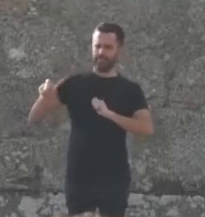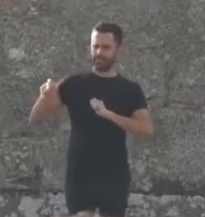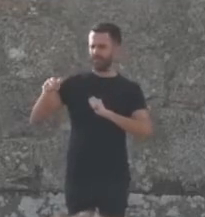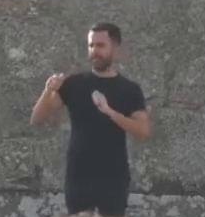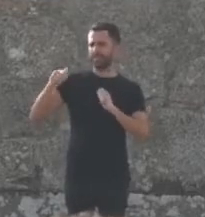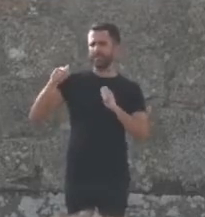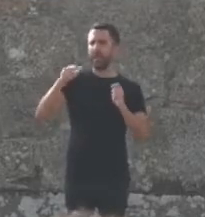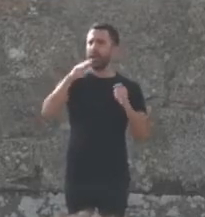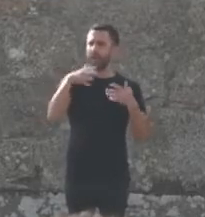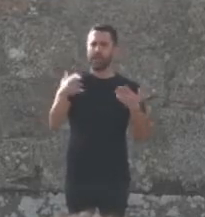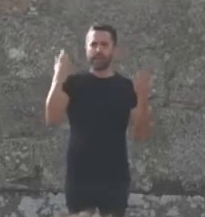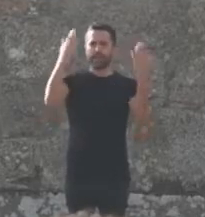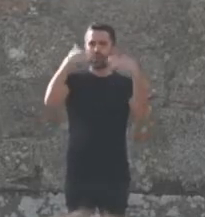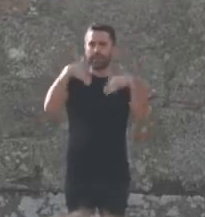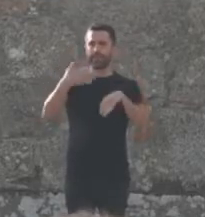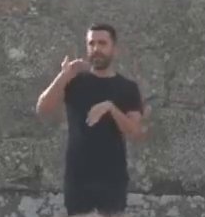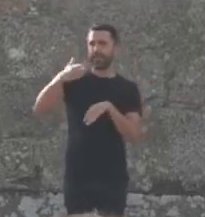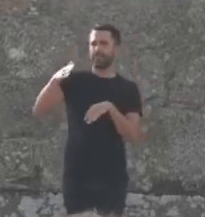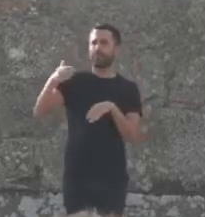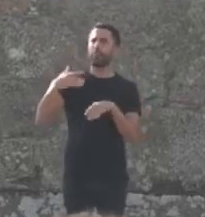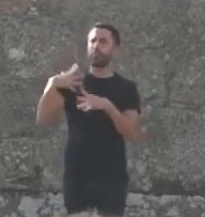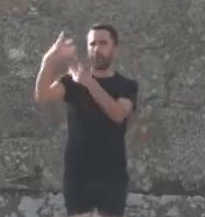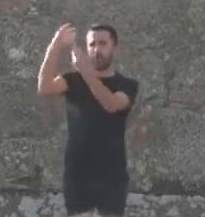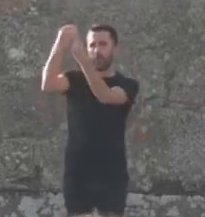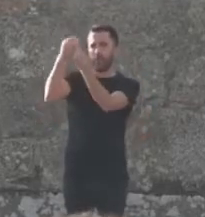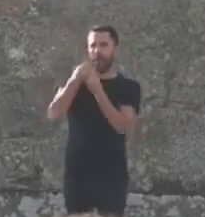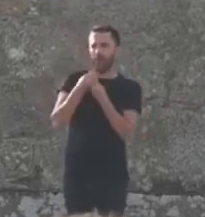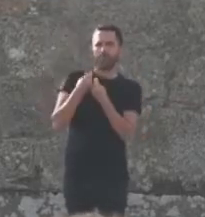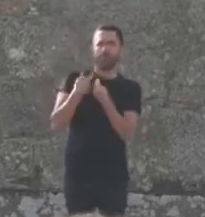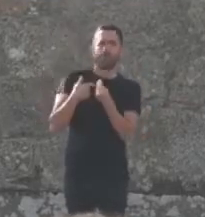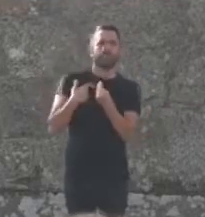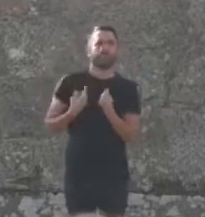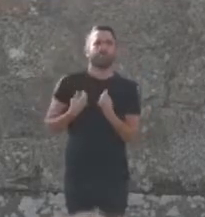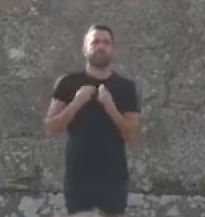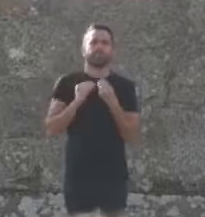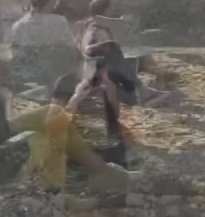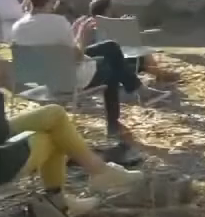nós, sí que están con nós acompañándonos nesta loita. Moitas grazas.